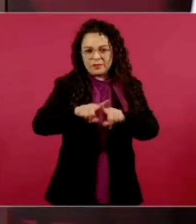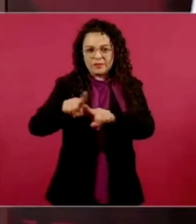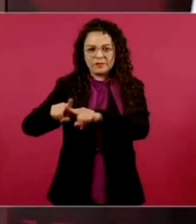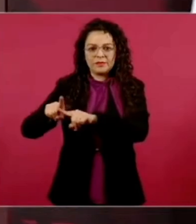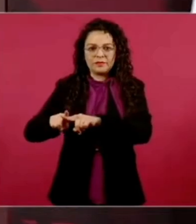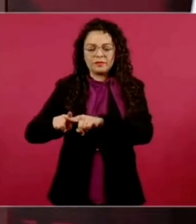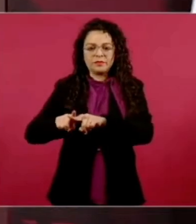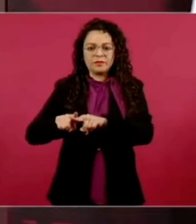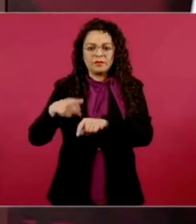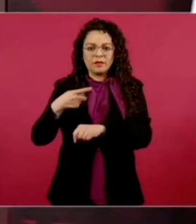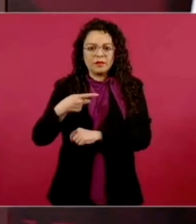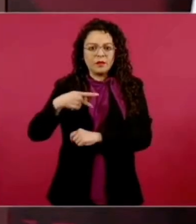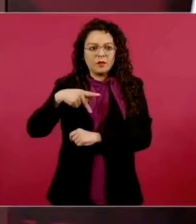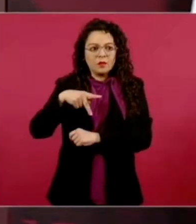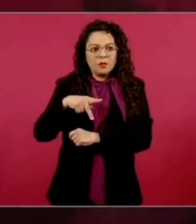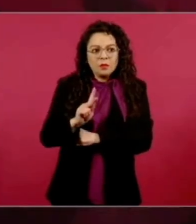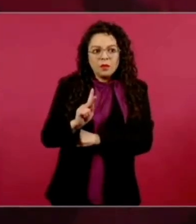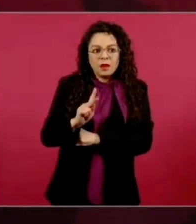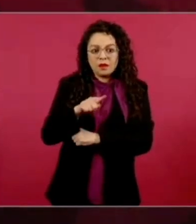solo para legitimar